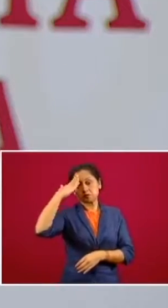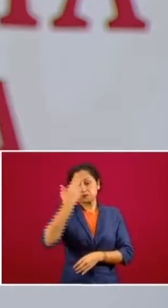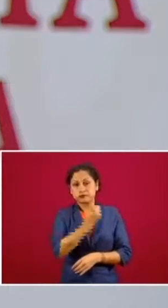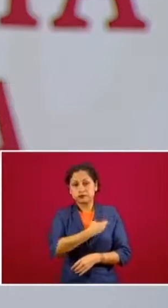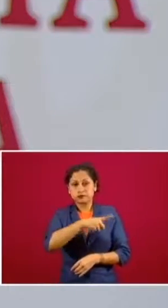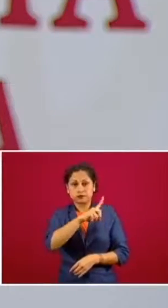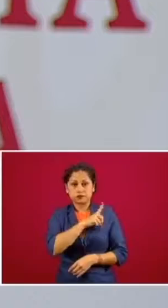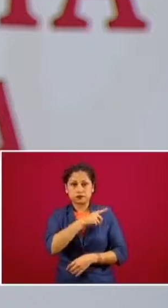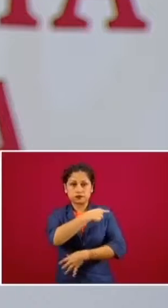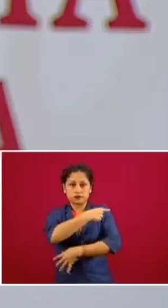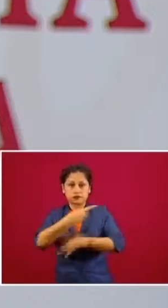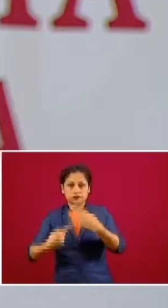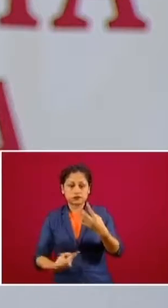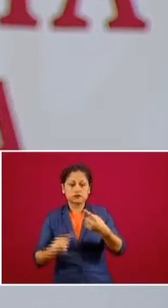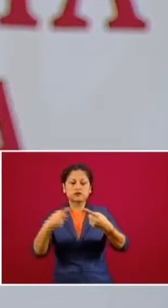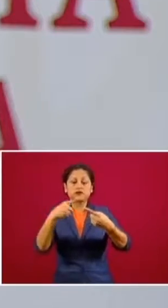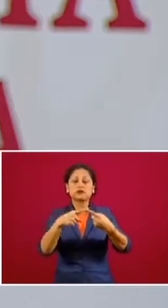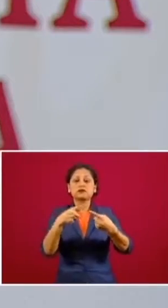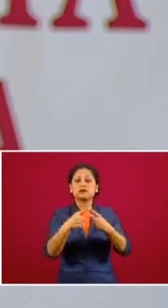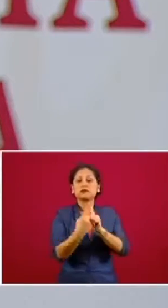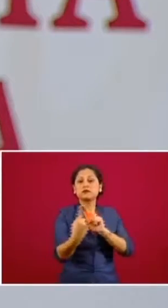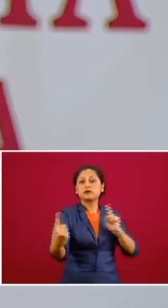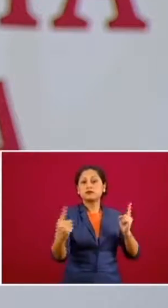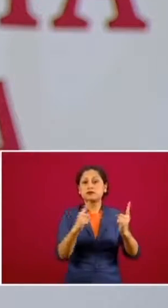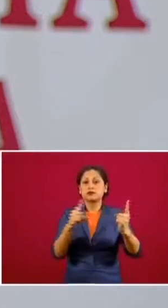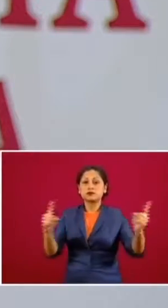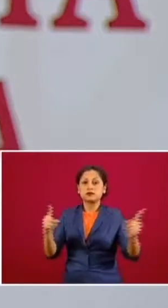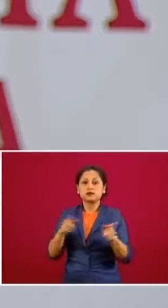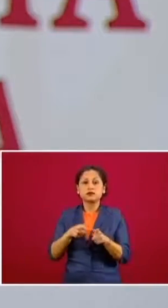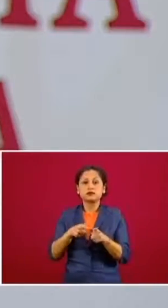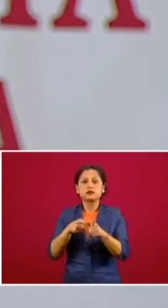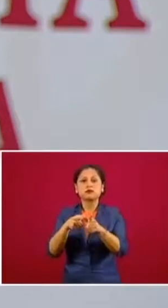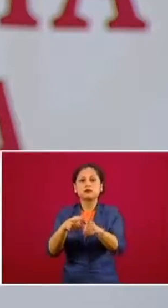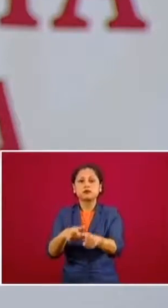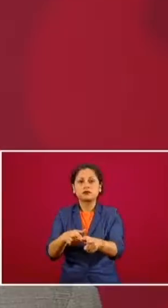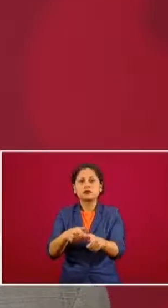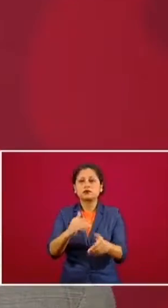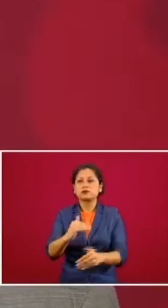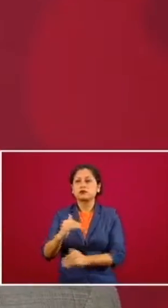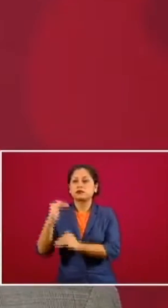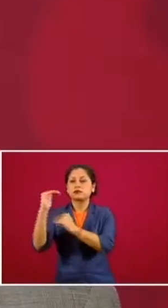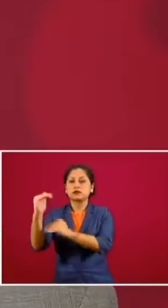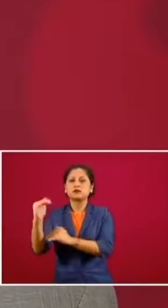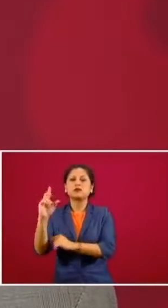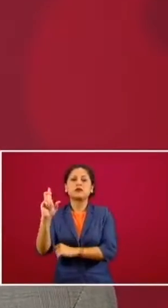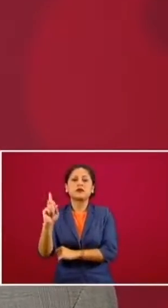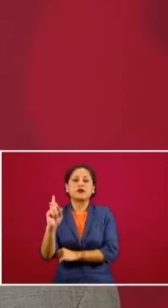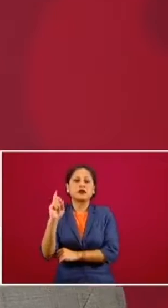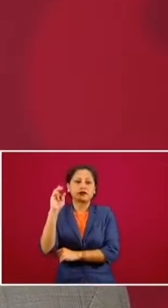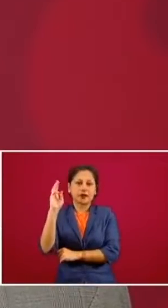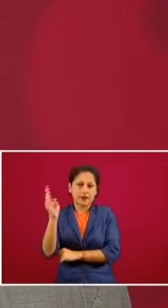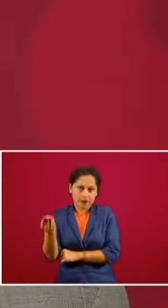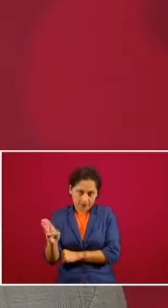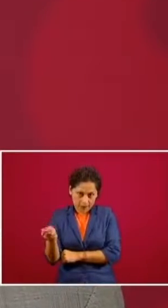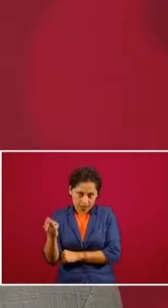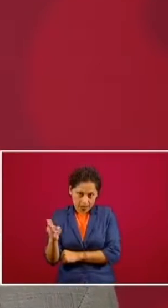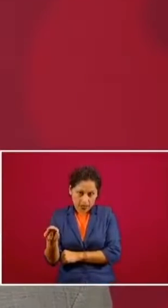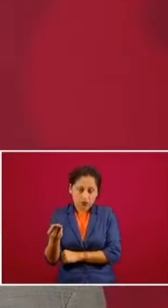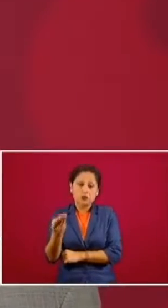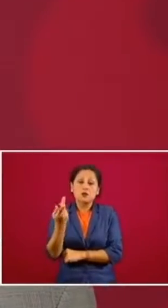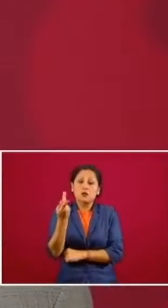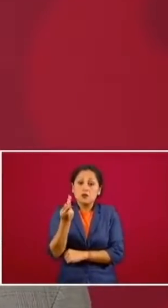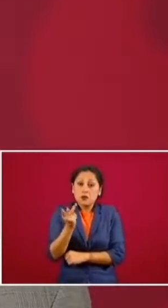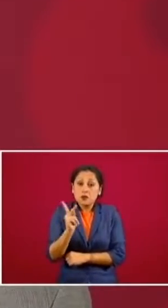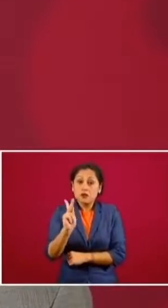Distancia permanecerá vigente hasta el 30 de mayo, pero en los municipios de baja o